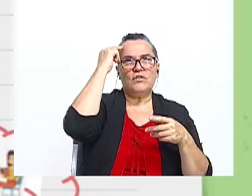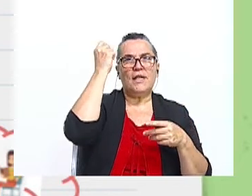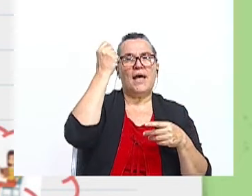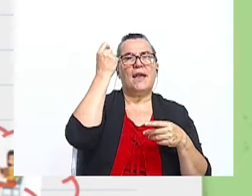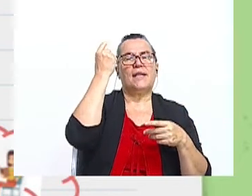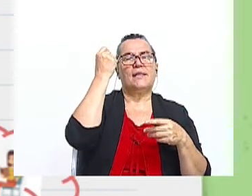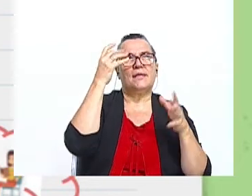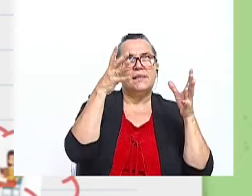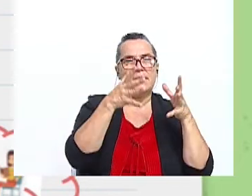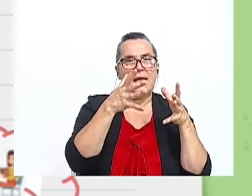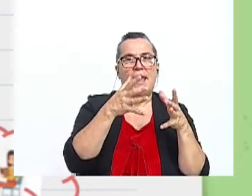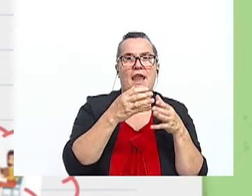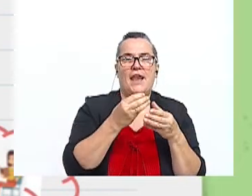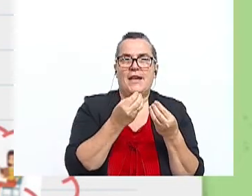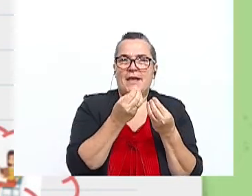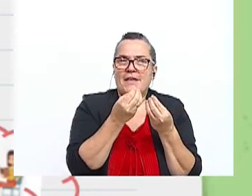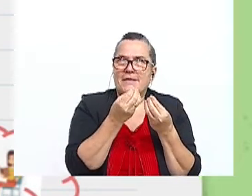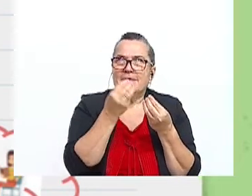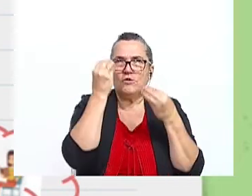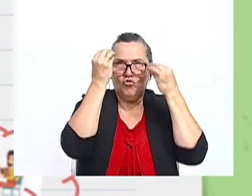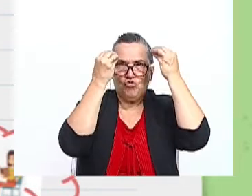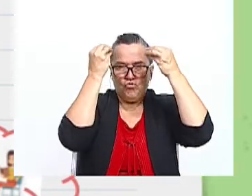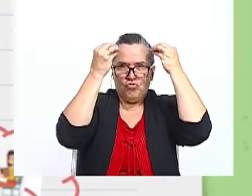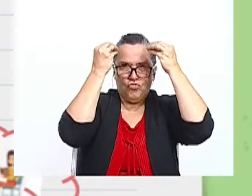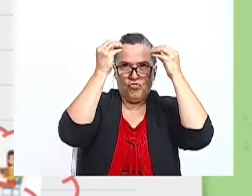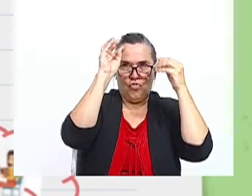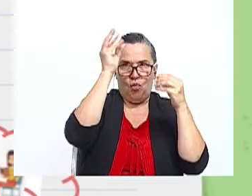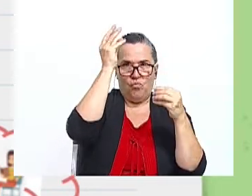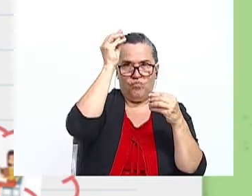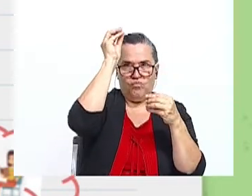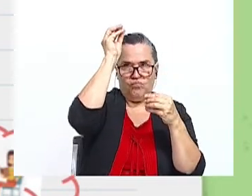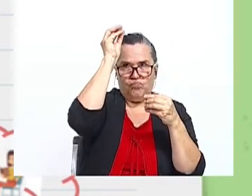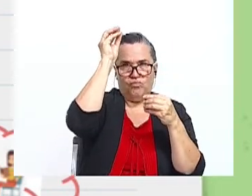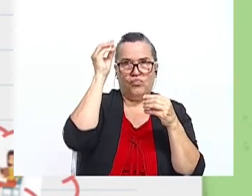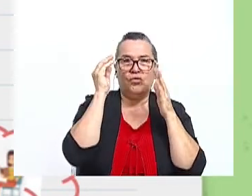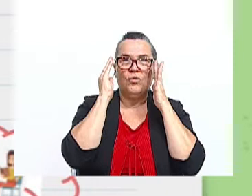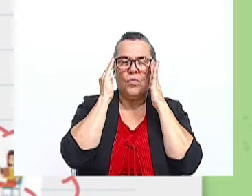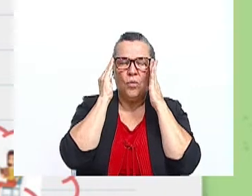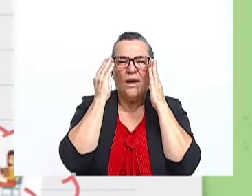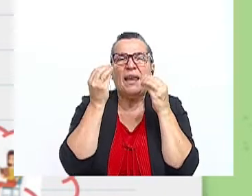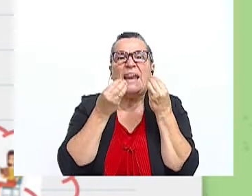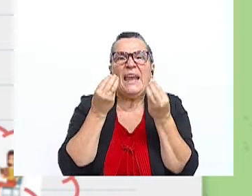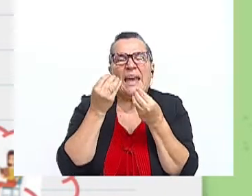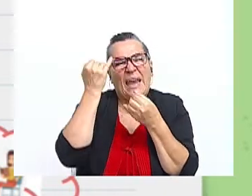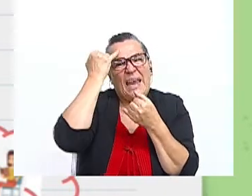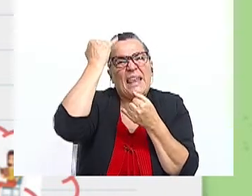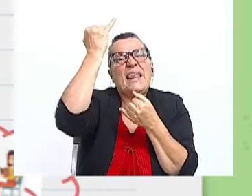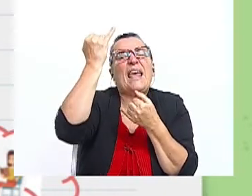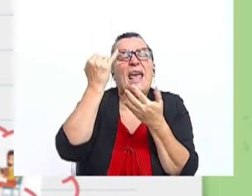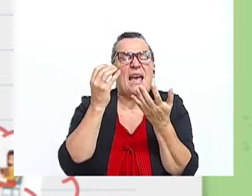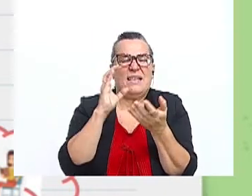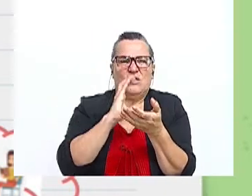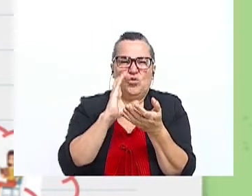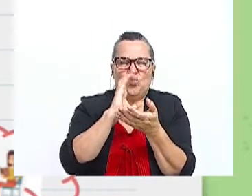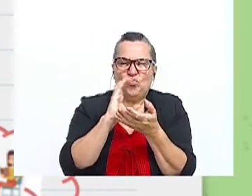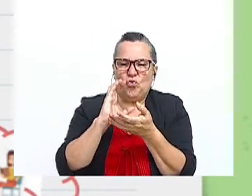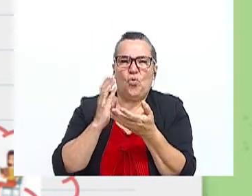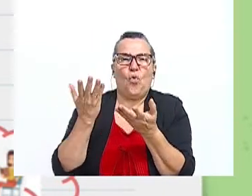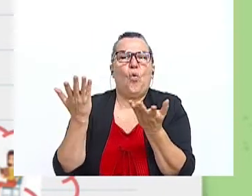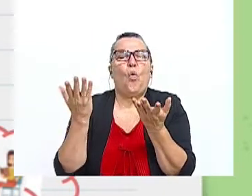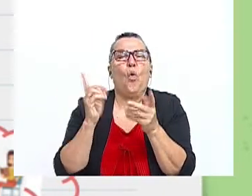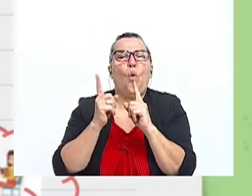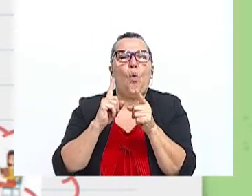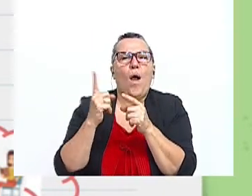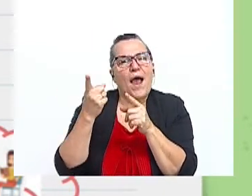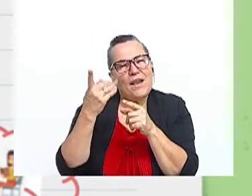que significa ese cerebrito con ese bombillito. Tengo que buscar qué ideas con qué ideas